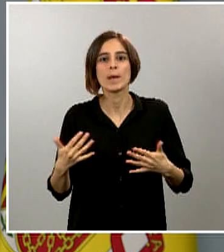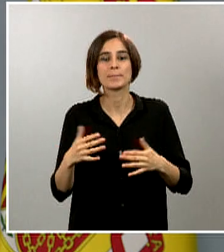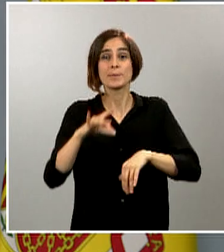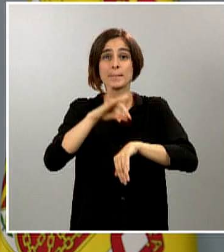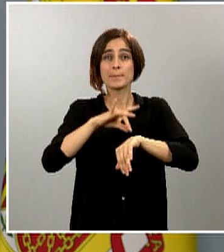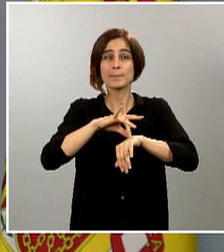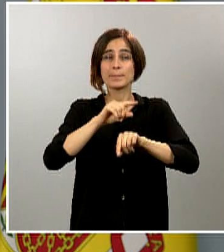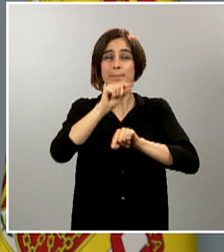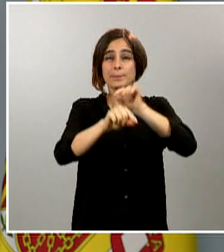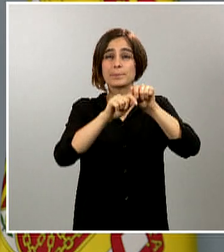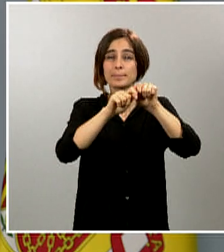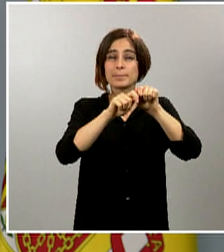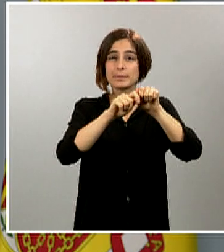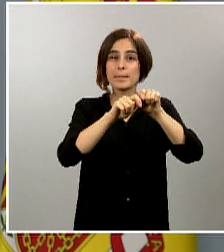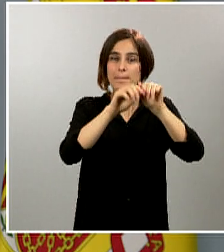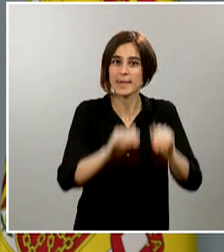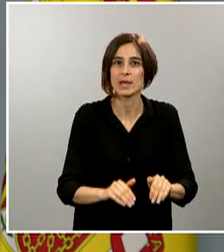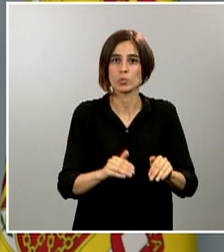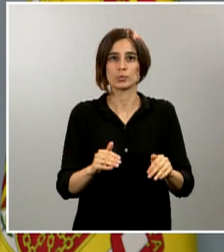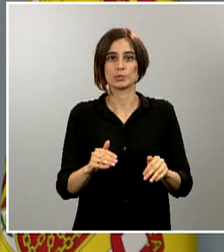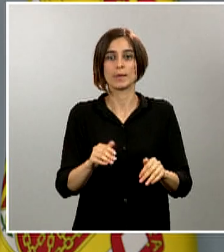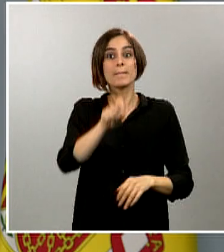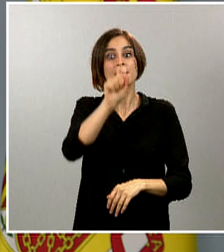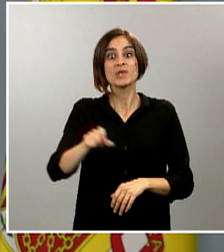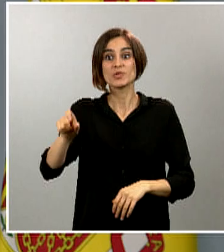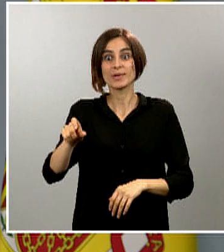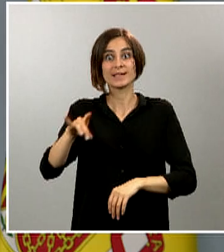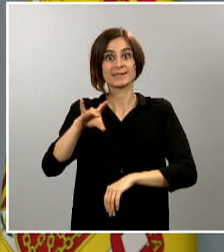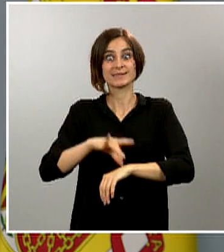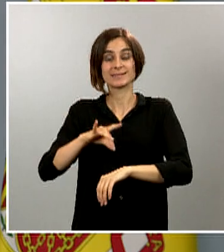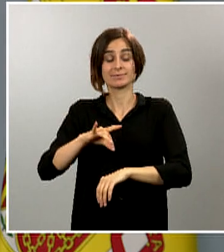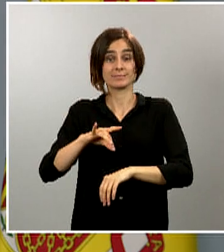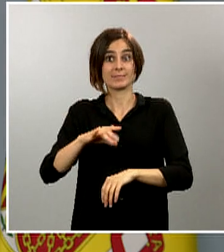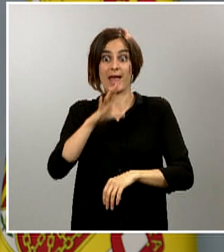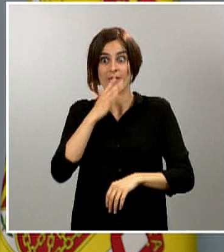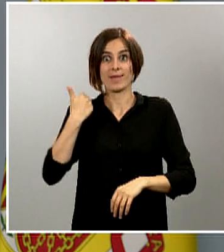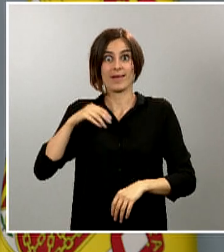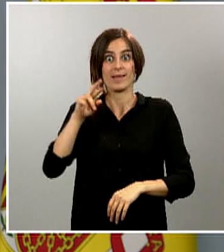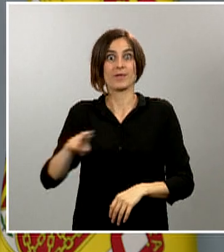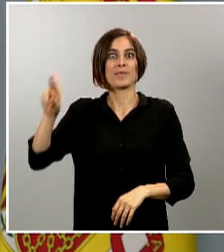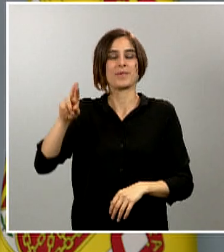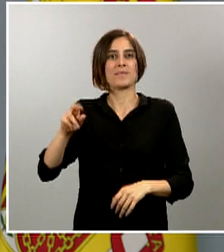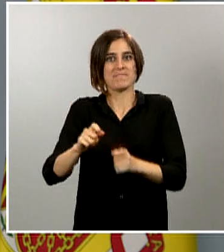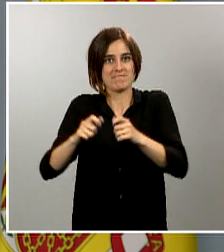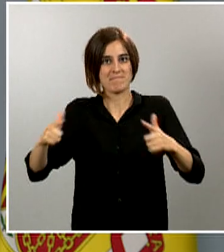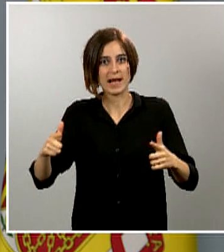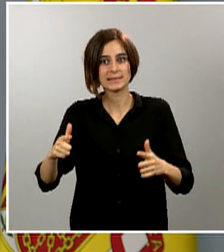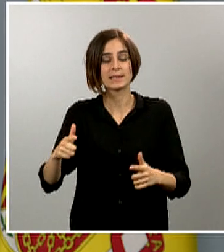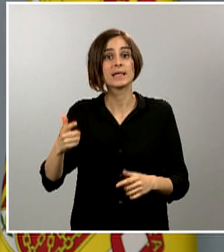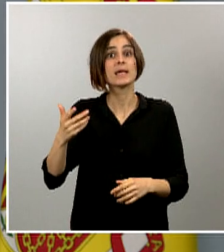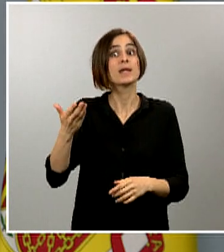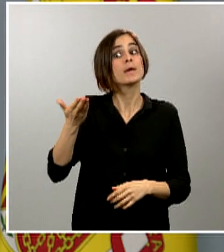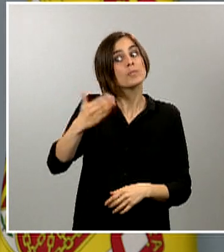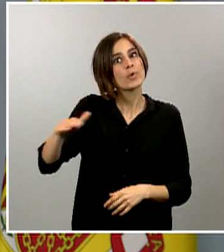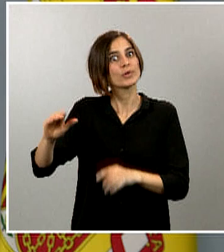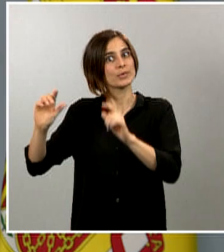más personas recuperadas, menos fallecidos poco a poco. Recordar que los fallecidos, y lo ha explicado mucho mejor en días anteriores